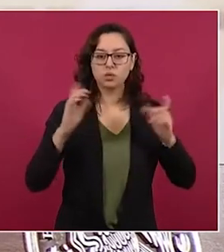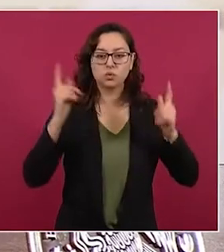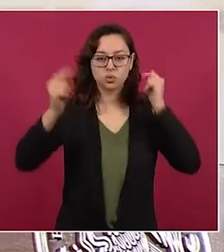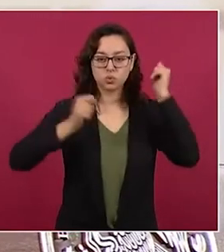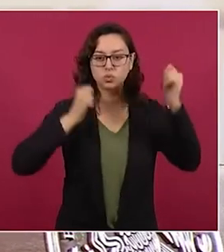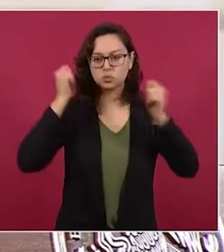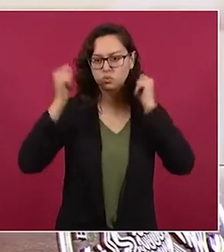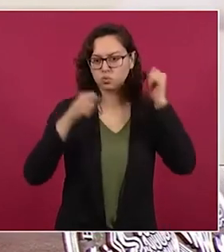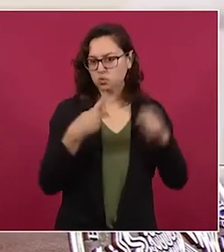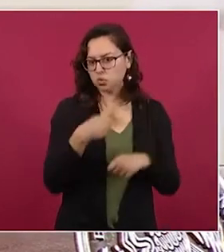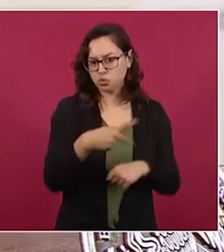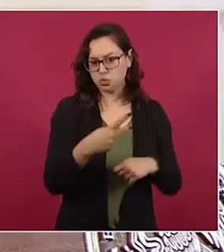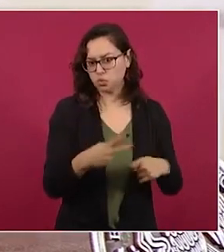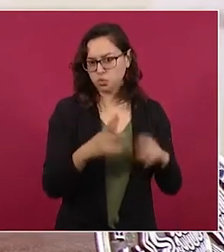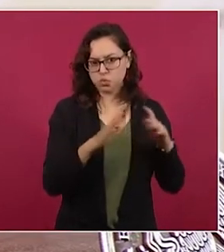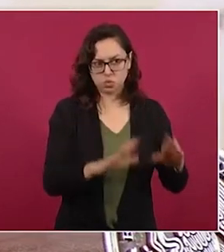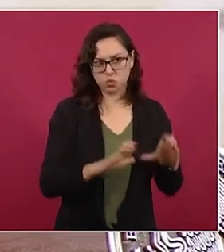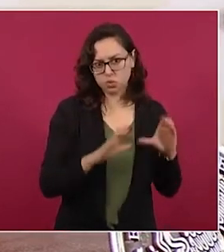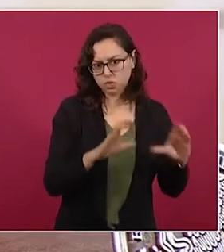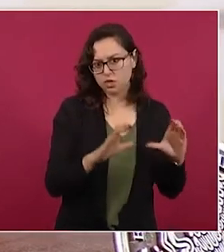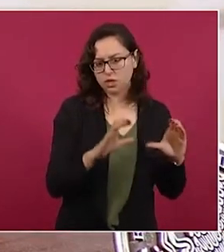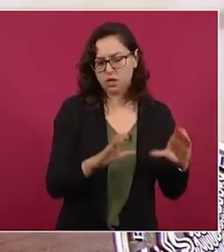Es una comunidad que está,